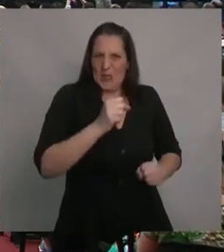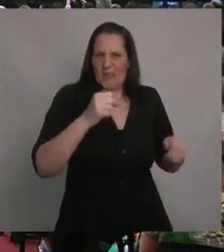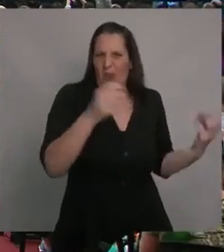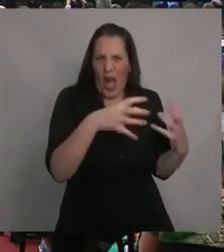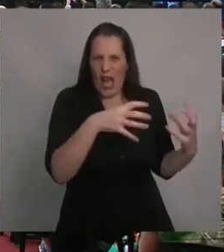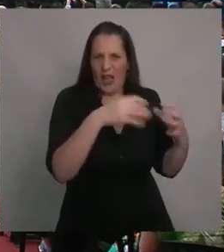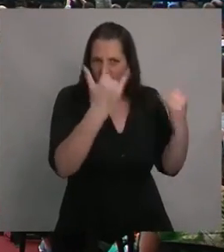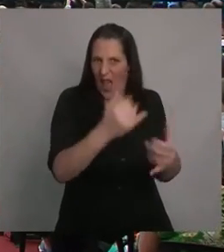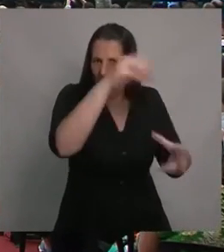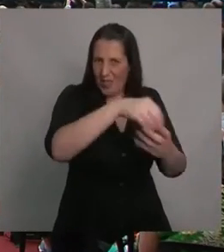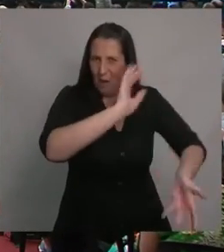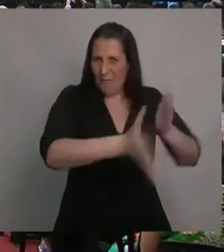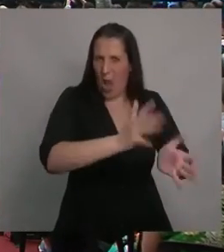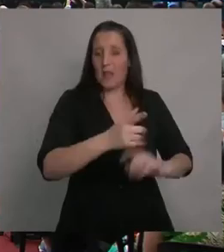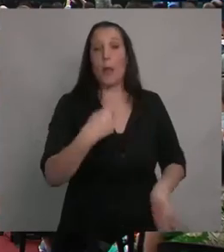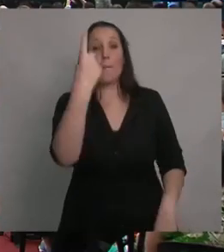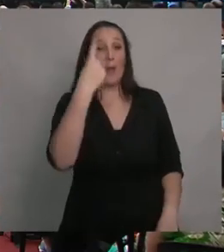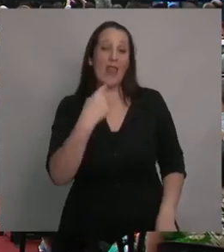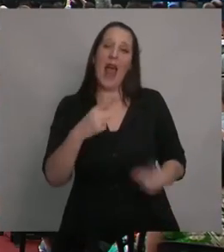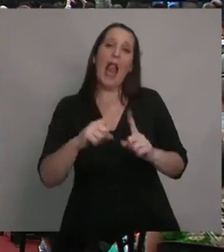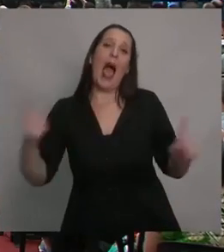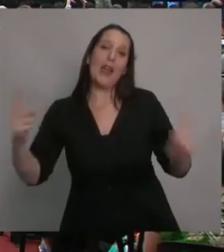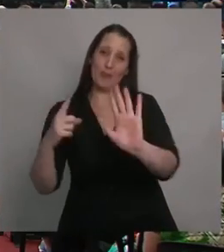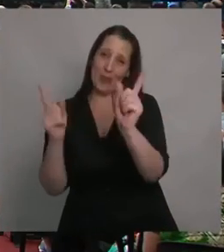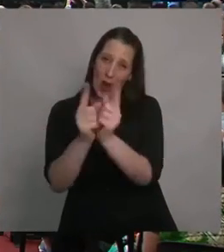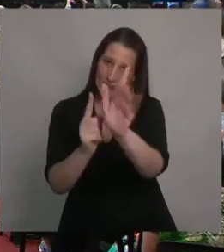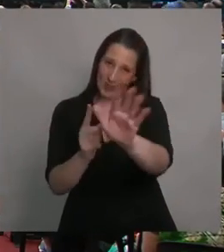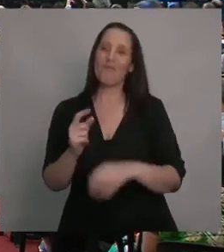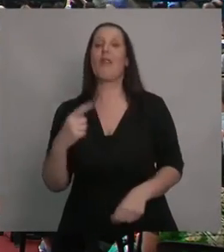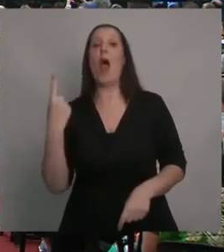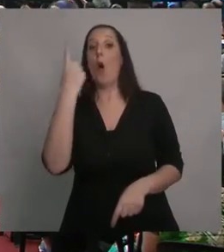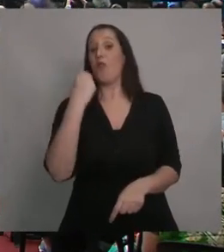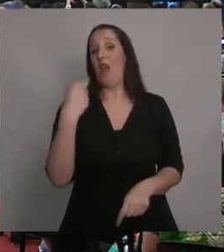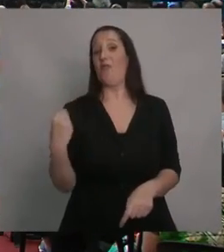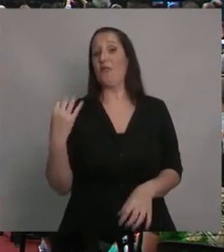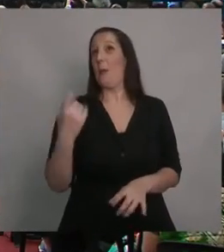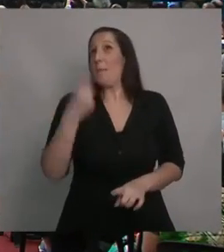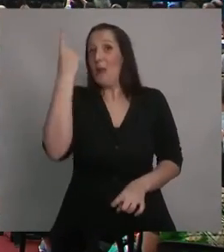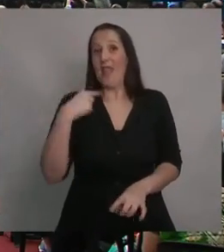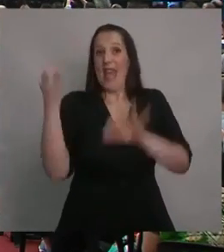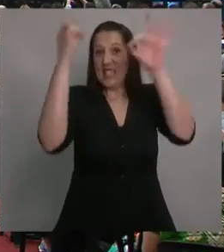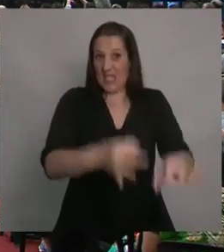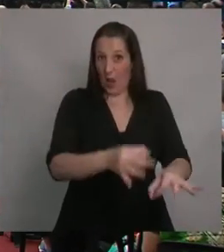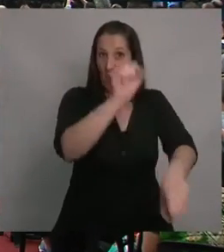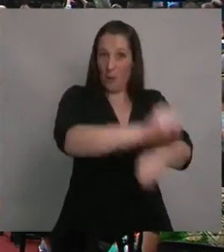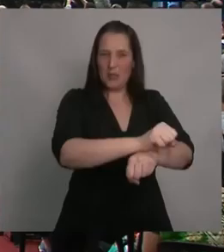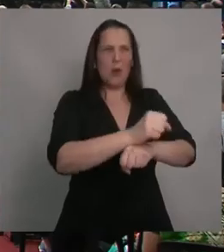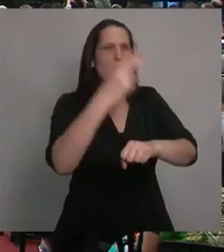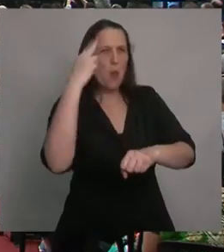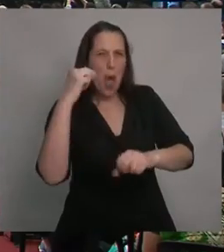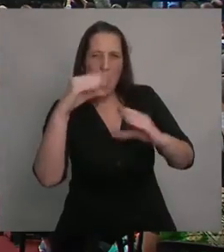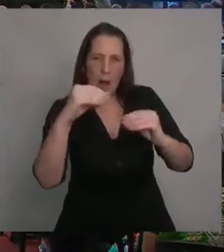llegué a la prisión, no voy a hacerle la historia larga, llegamos a la prisión como a las 8:30 de la noche,